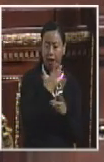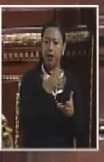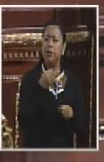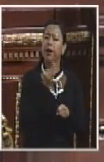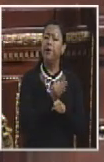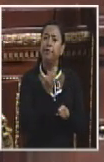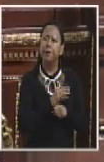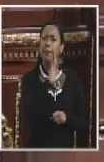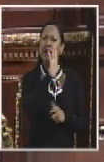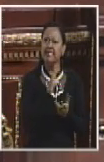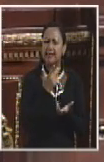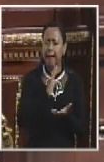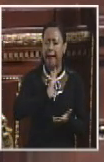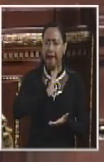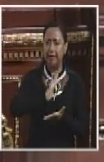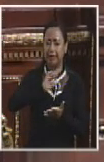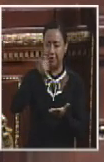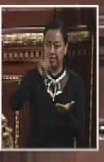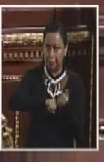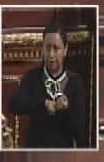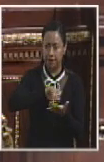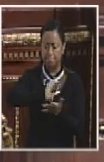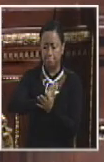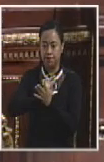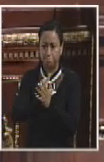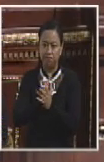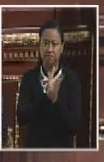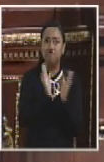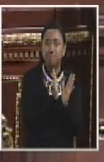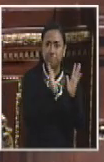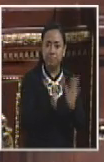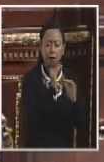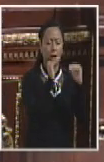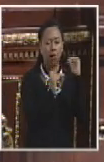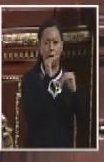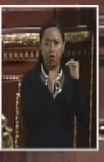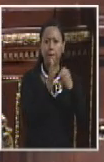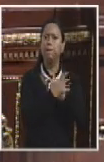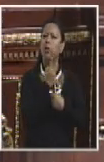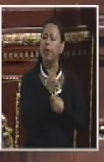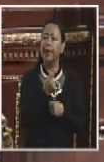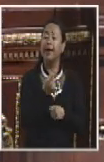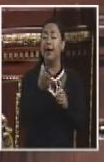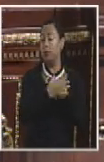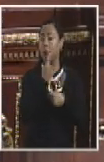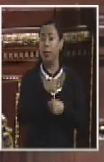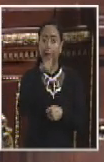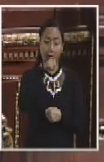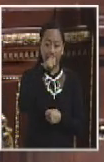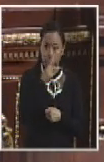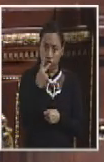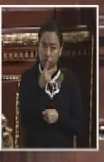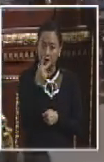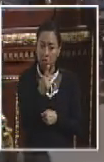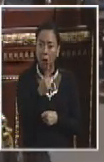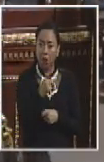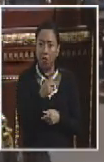resulta discriminatorio y fomenta la desigualdad, pues el lenguaje empleado carece de perspectiva de